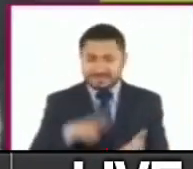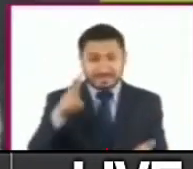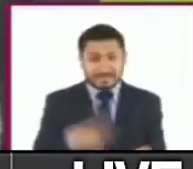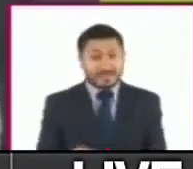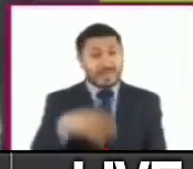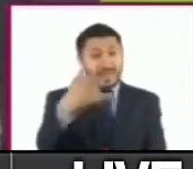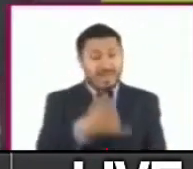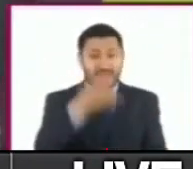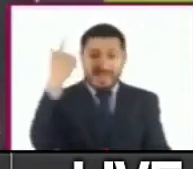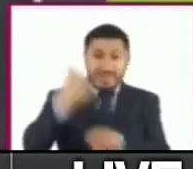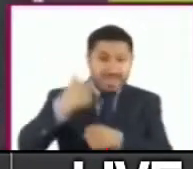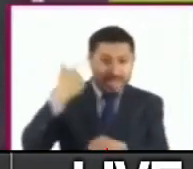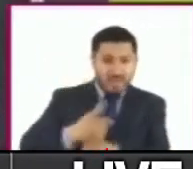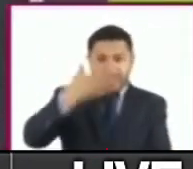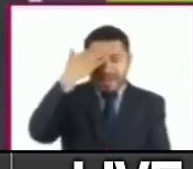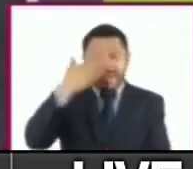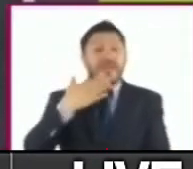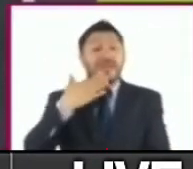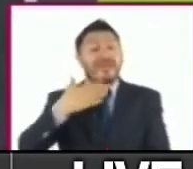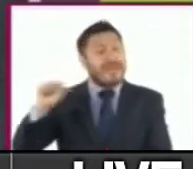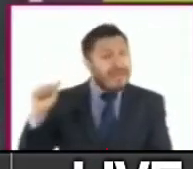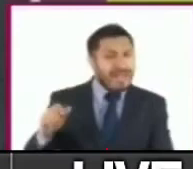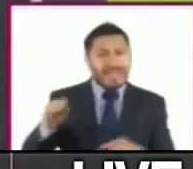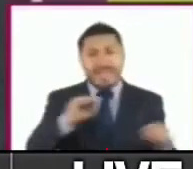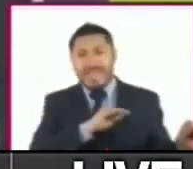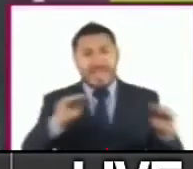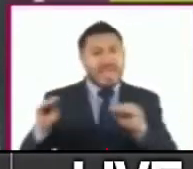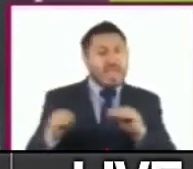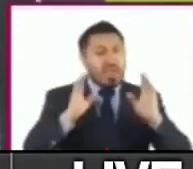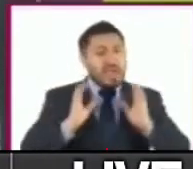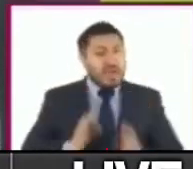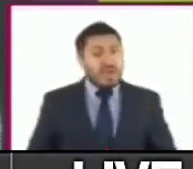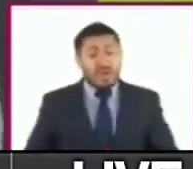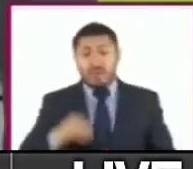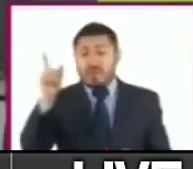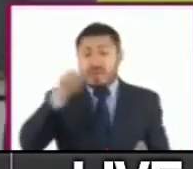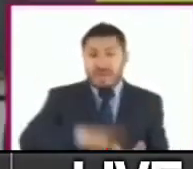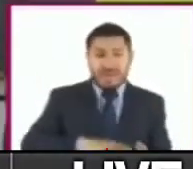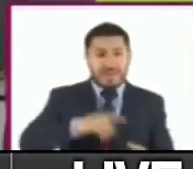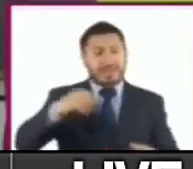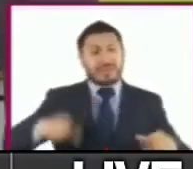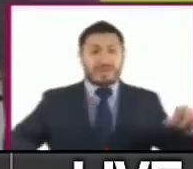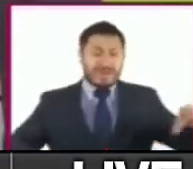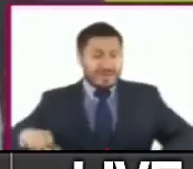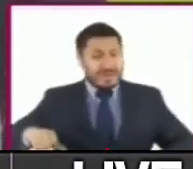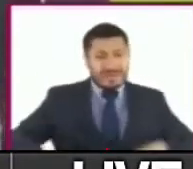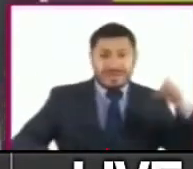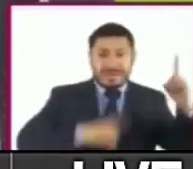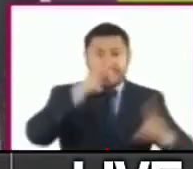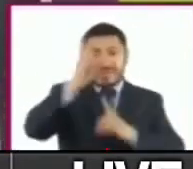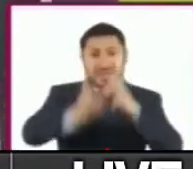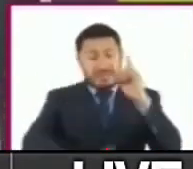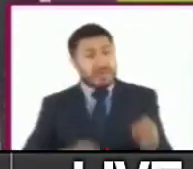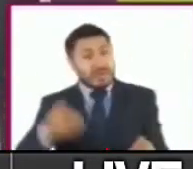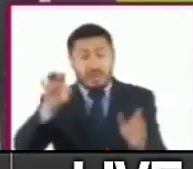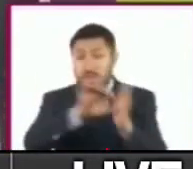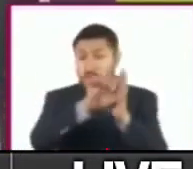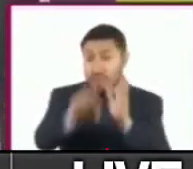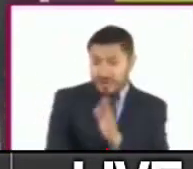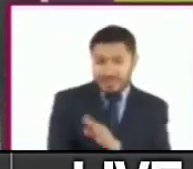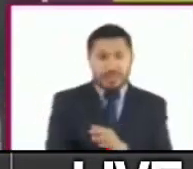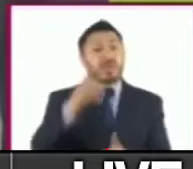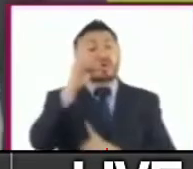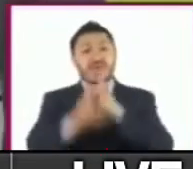habilidades y destrezas motrices al participar en juegos y actividades de iniciación deportiva, como es el caso del deporte